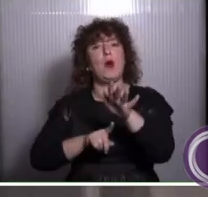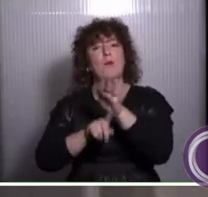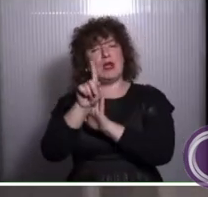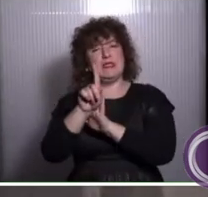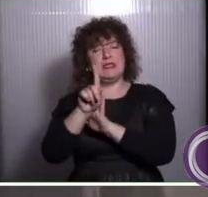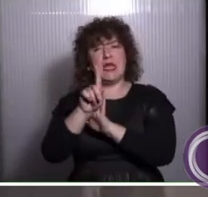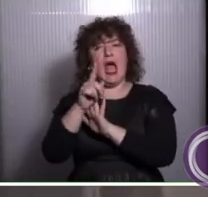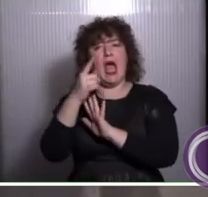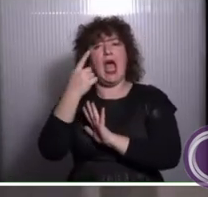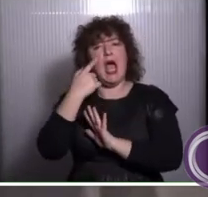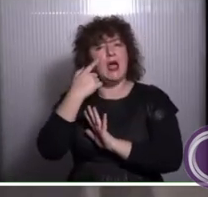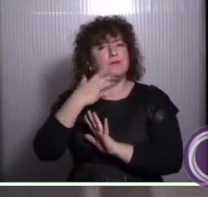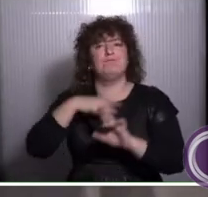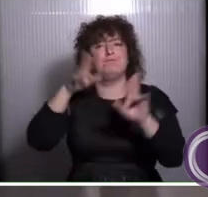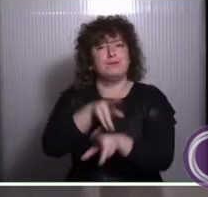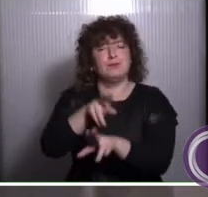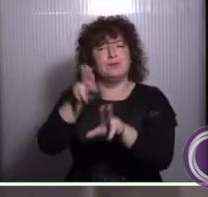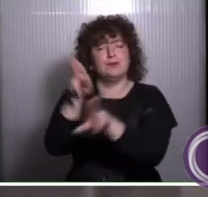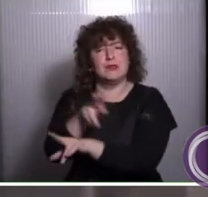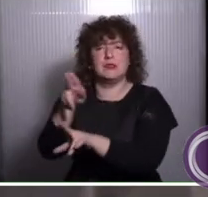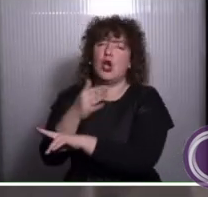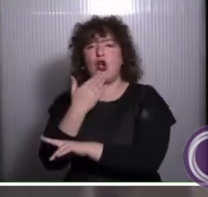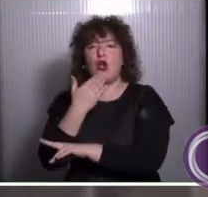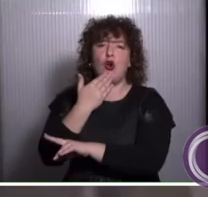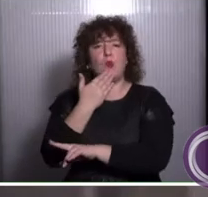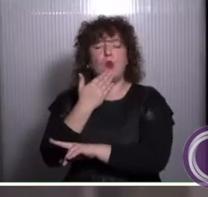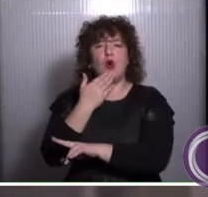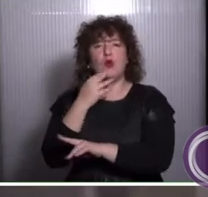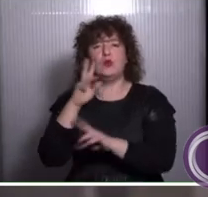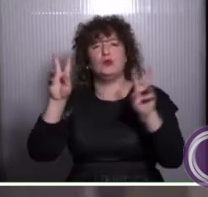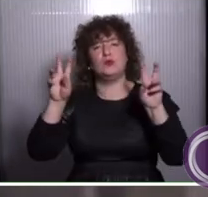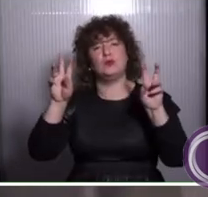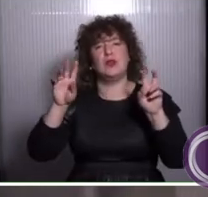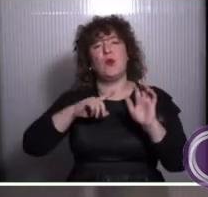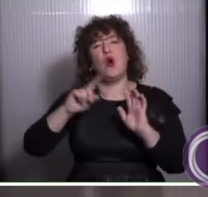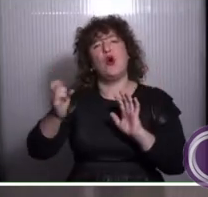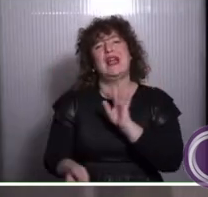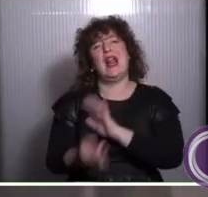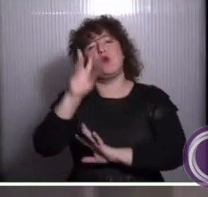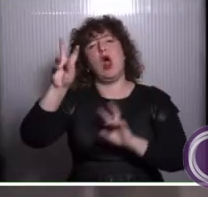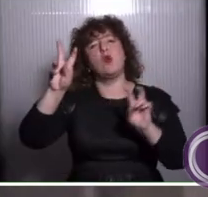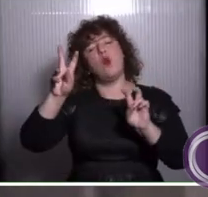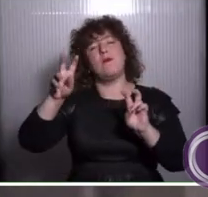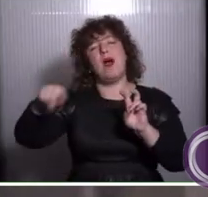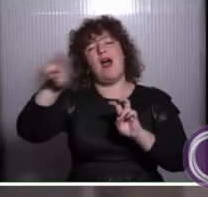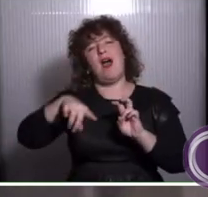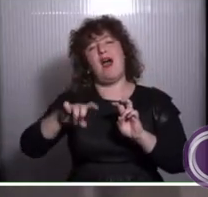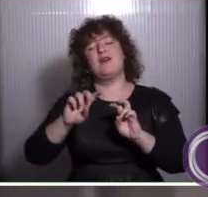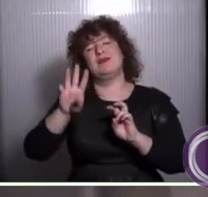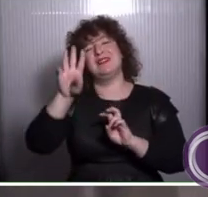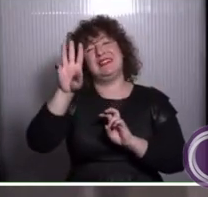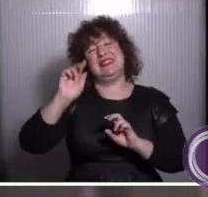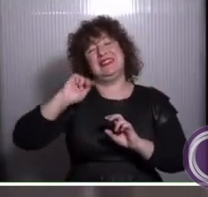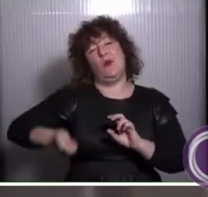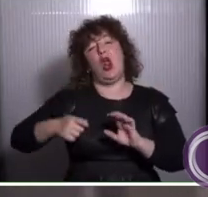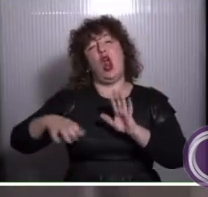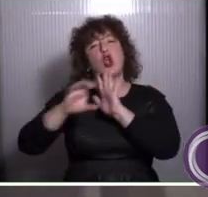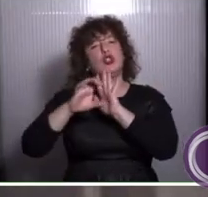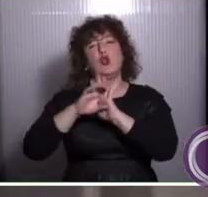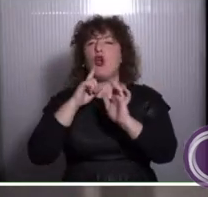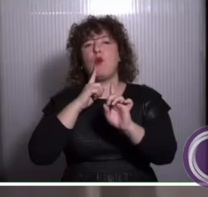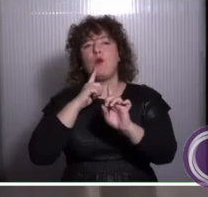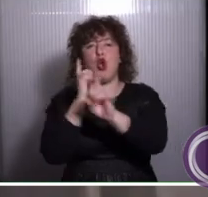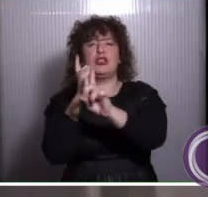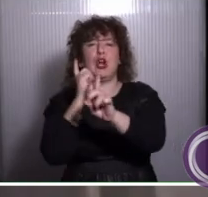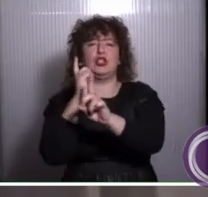progresista pueden ser invalidadas en una especie de tercera cámara legislativa en la que se está constituyendo el Tribunal